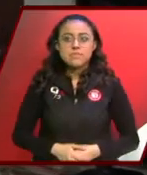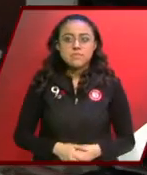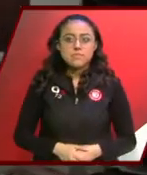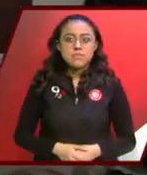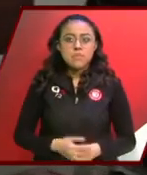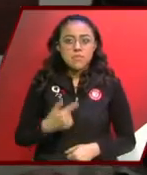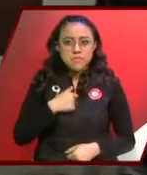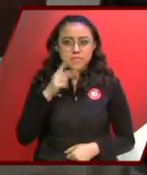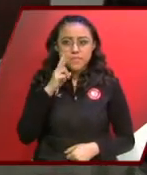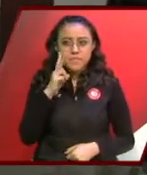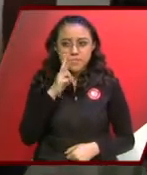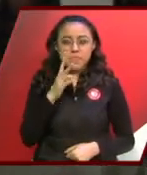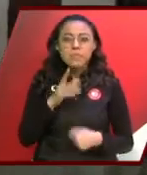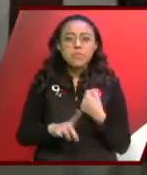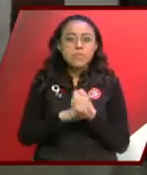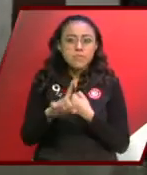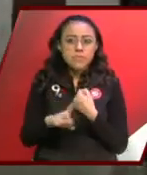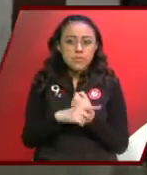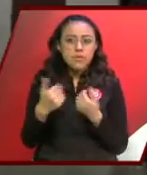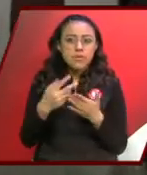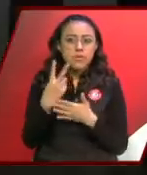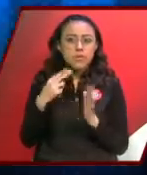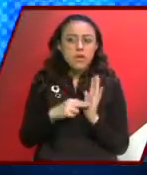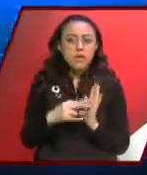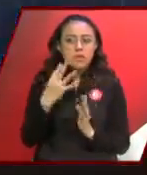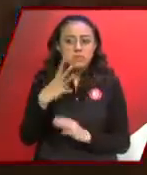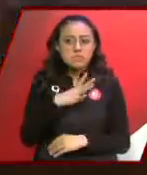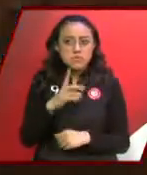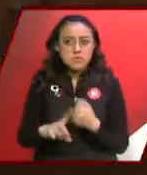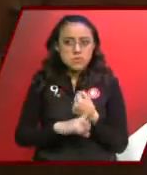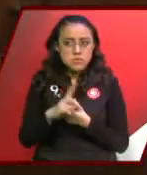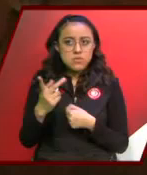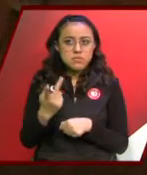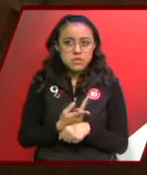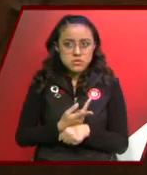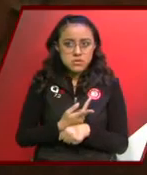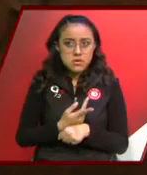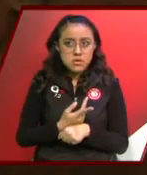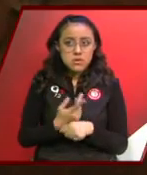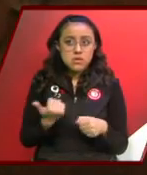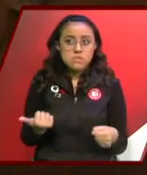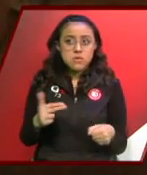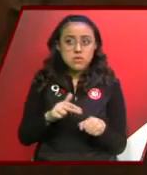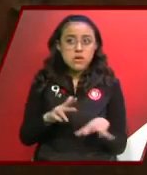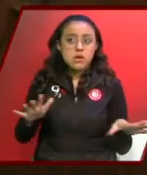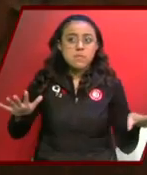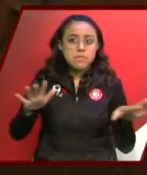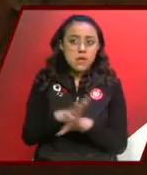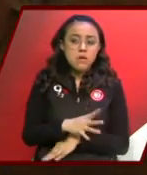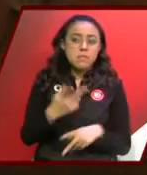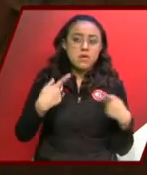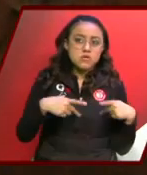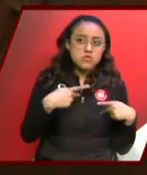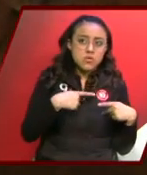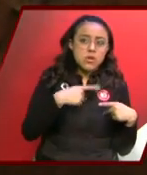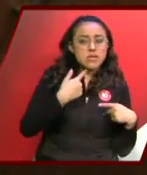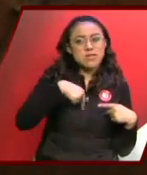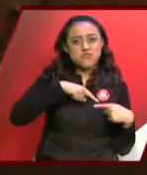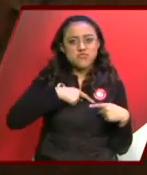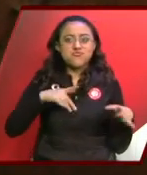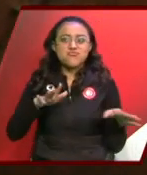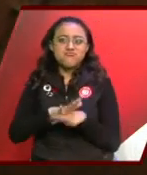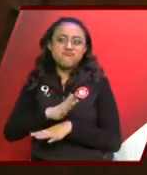he presentado con este problema aproximadamente desde el 2004. Cambian las administraciones y llegan con su gente y nos